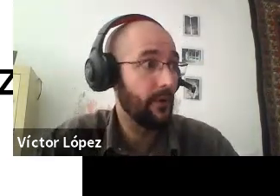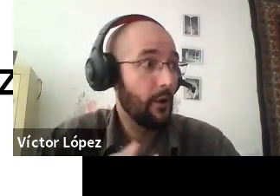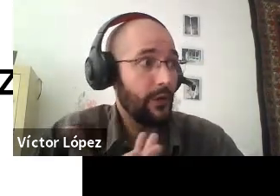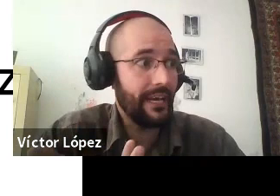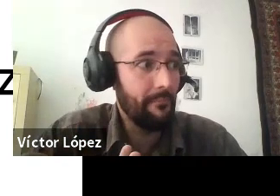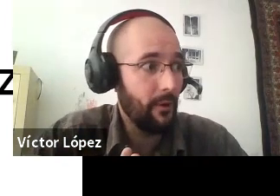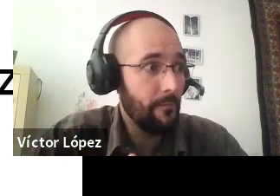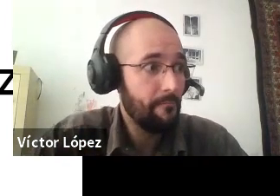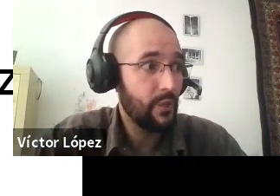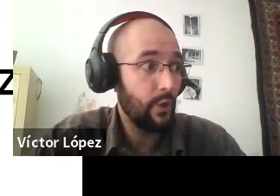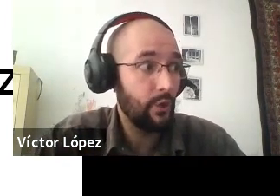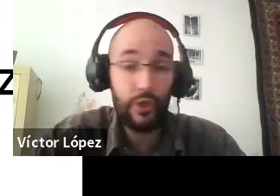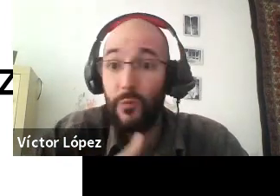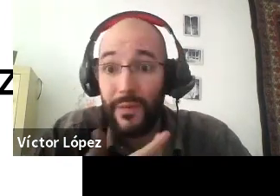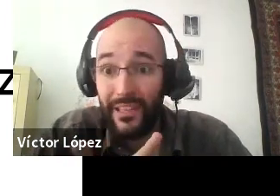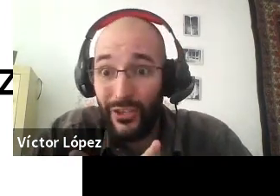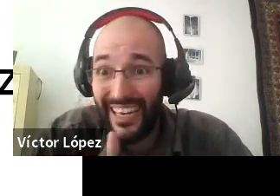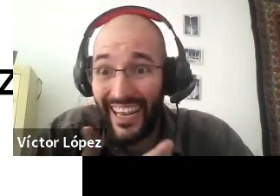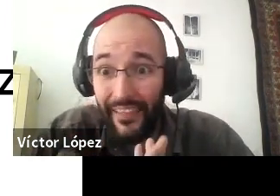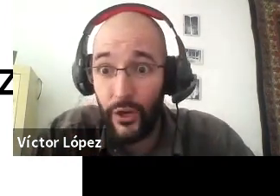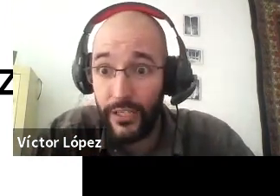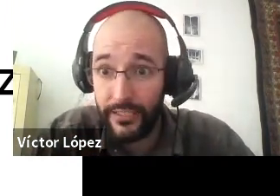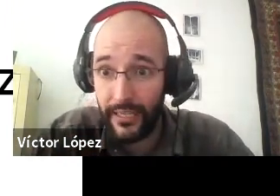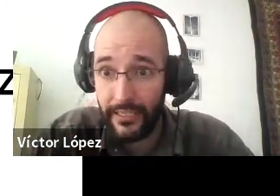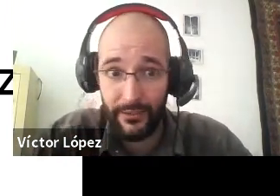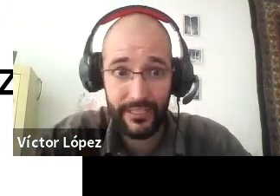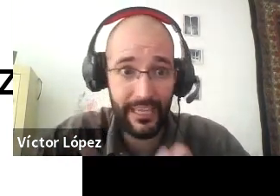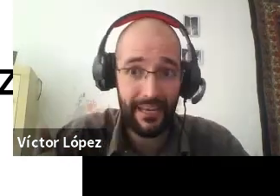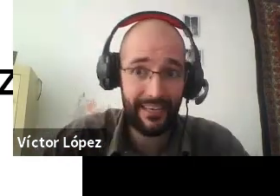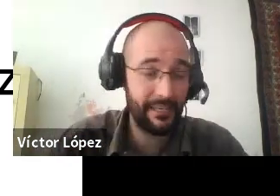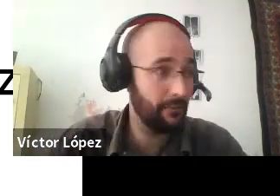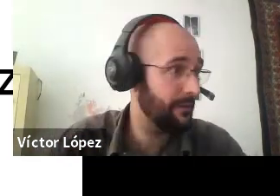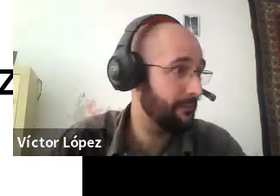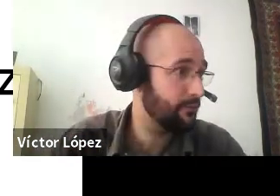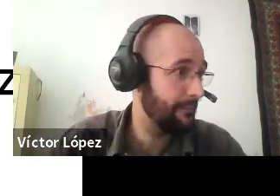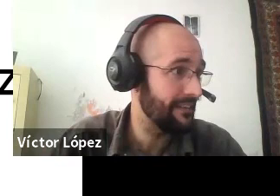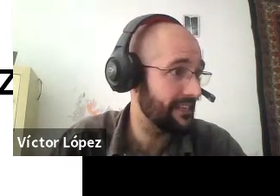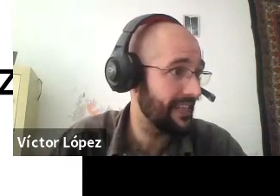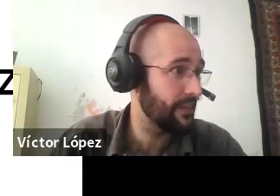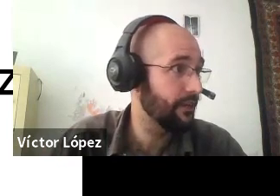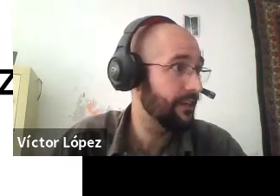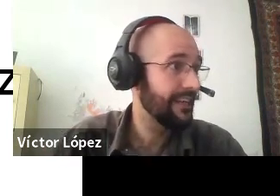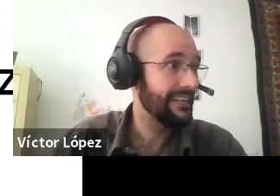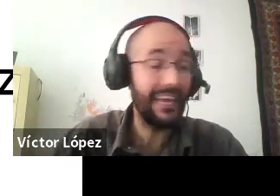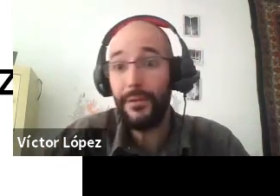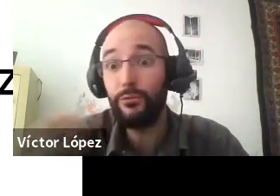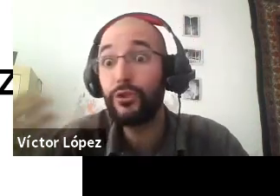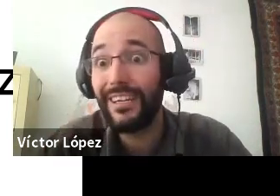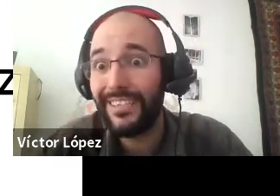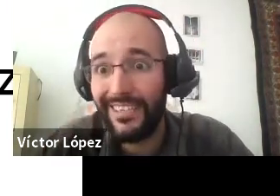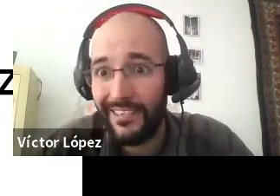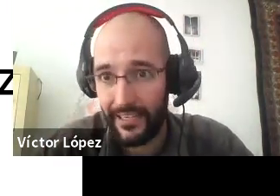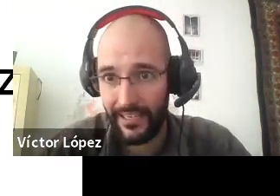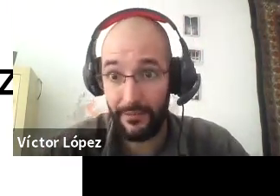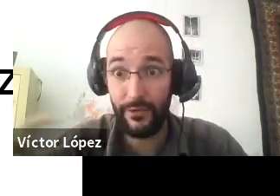planteado. Por ejemplo, todos los movimientos negacionistas, ¿no? Esta imagen se puede ver pues, una manifestación de el virus